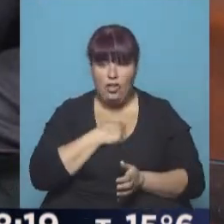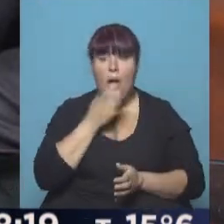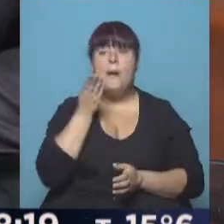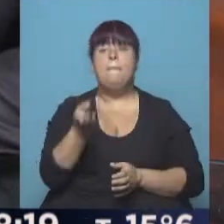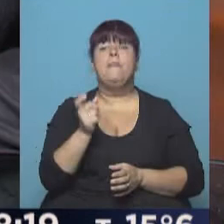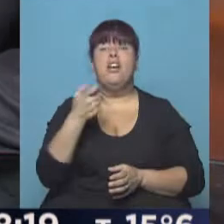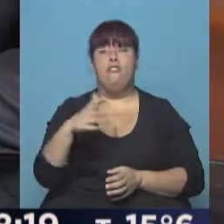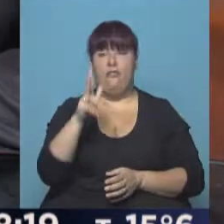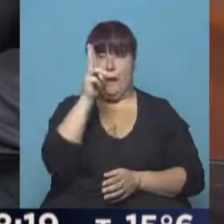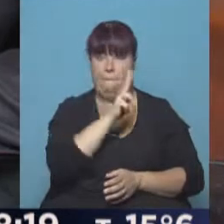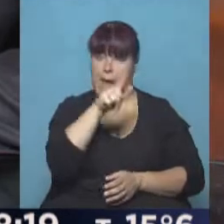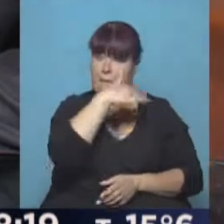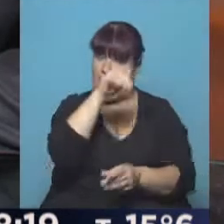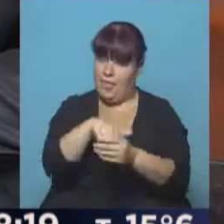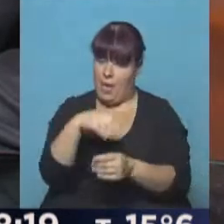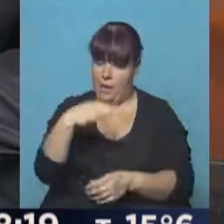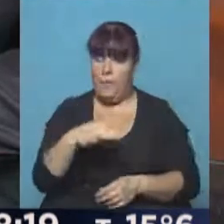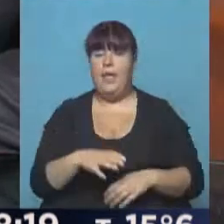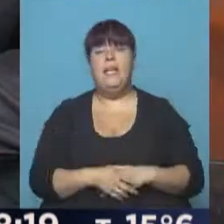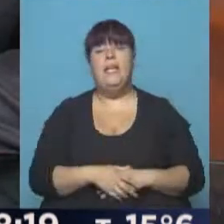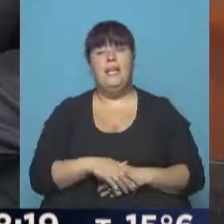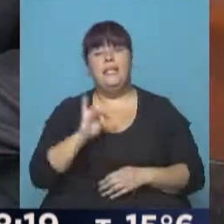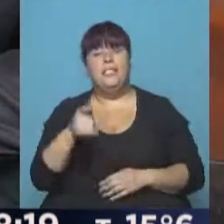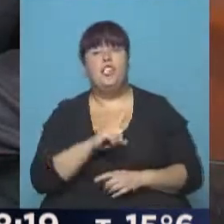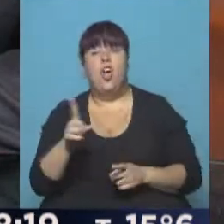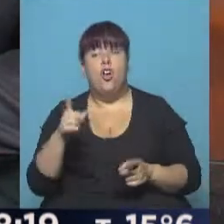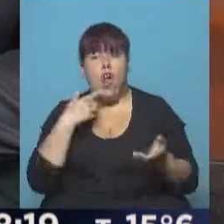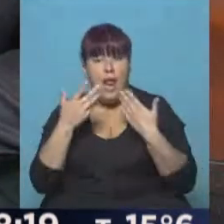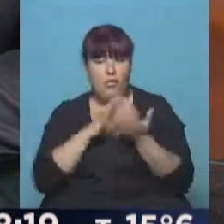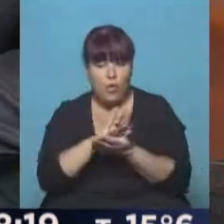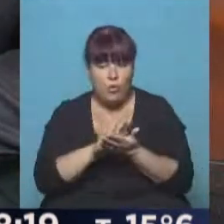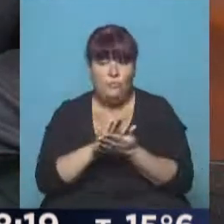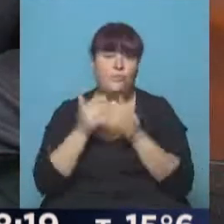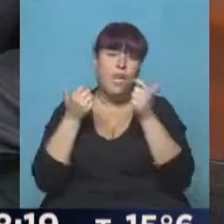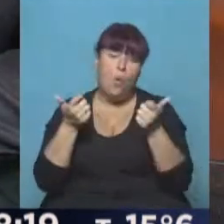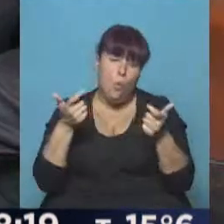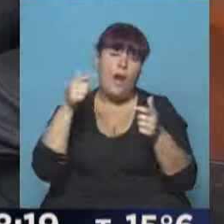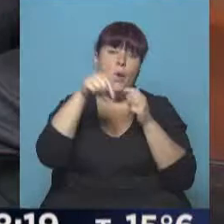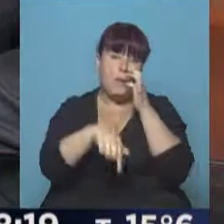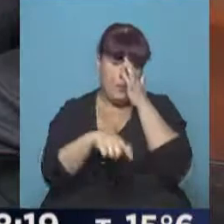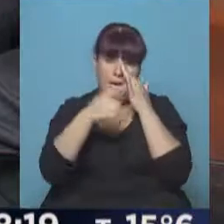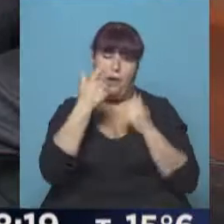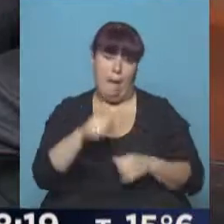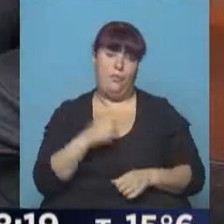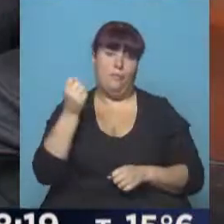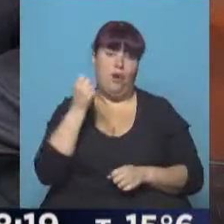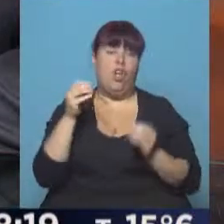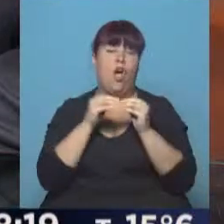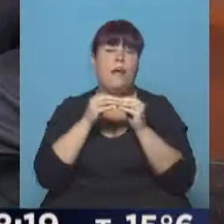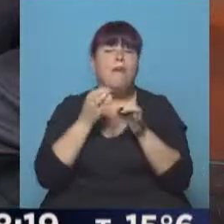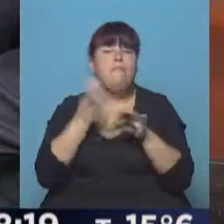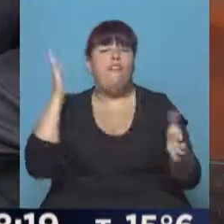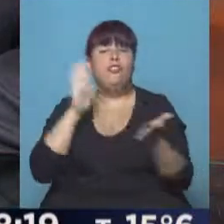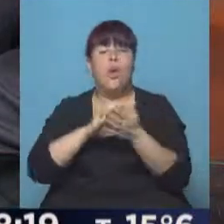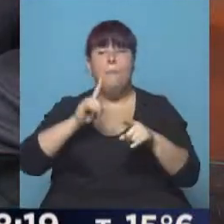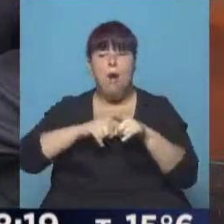pedido principalmente del Papa Francisco, y ¿prospera o no prospera ese diálogo? Y qué bueno tener la voz autorizada de una colega especializada